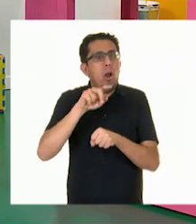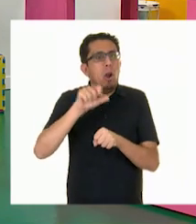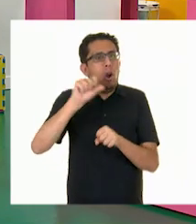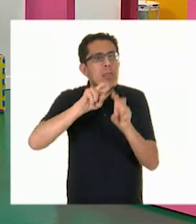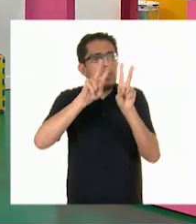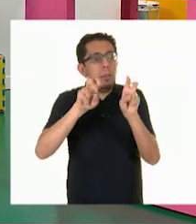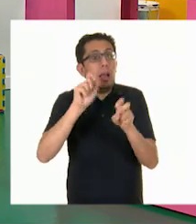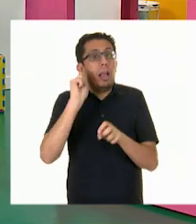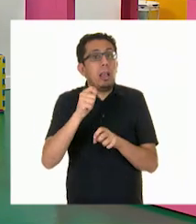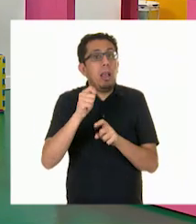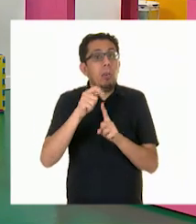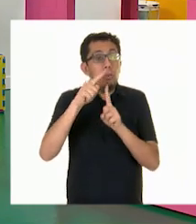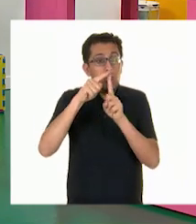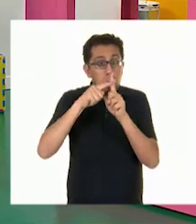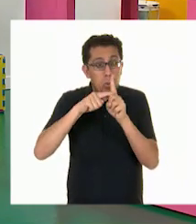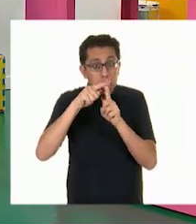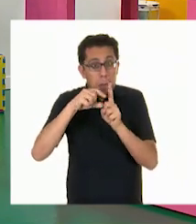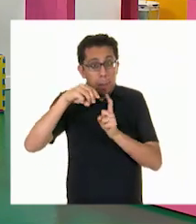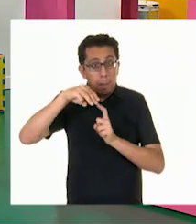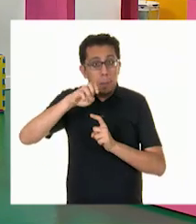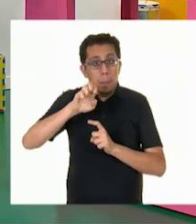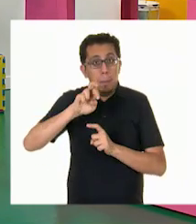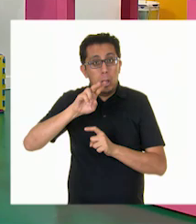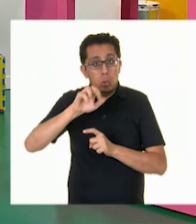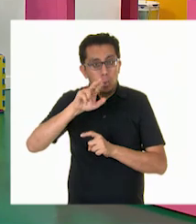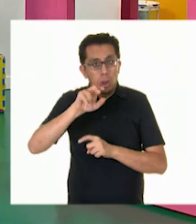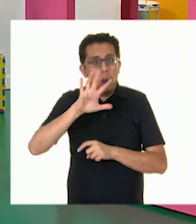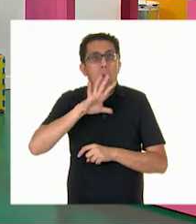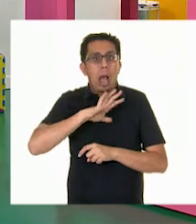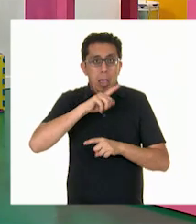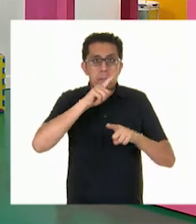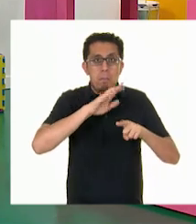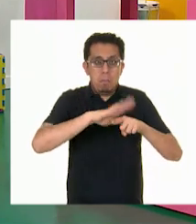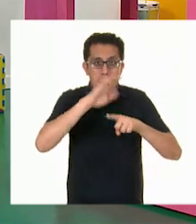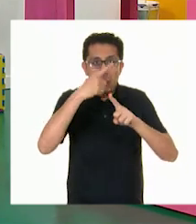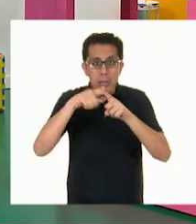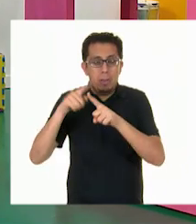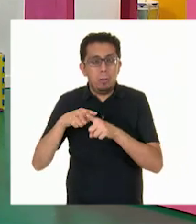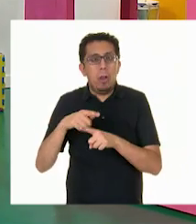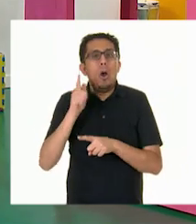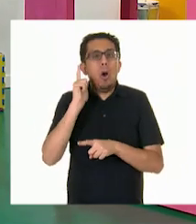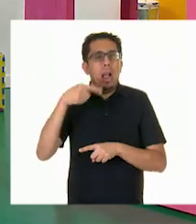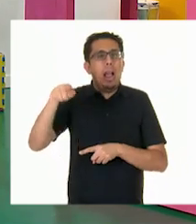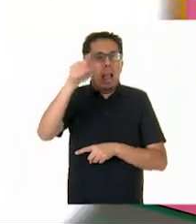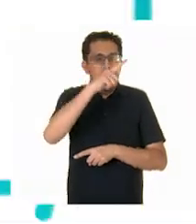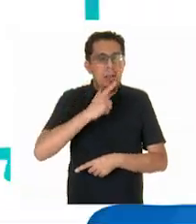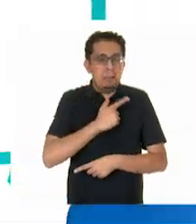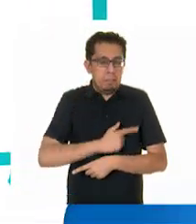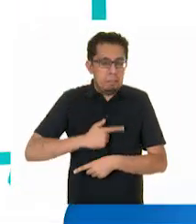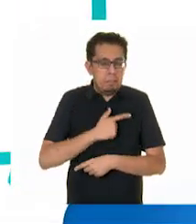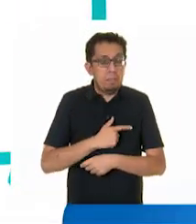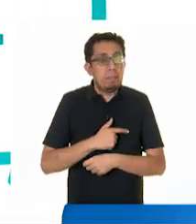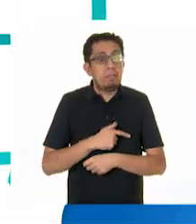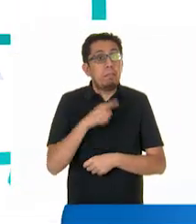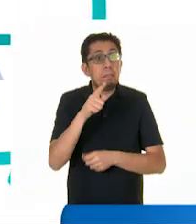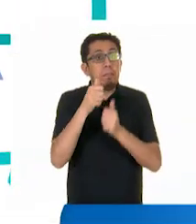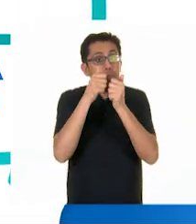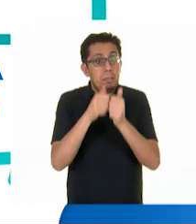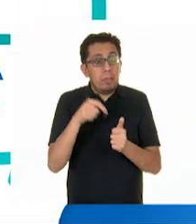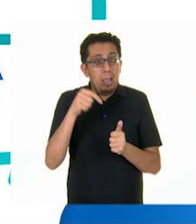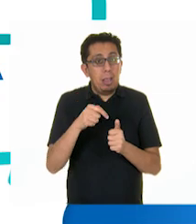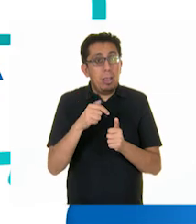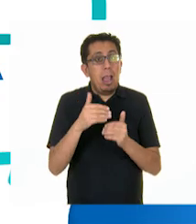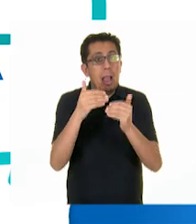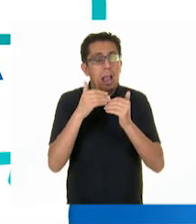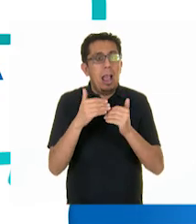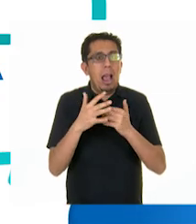fue Más allá del termómetro de mercurio. Esperamos que lo hayas disfrutado tanto como nosotros. No te vayas, porque continuamos con Aprendiendo a